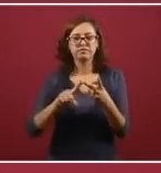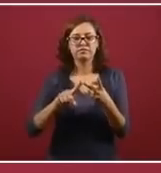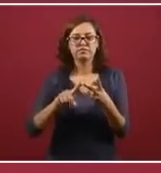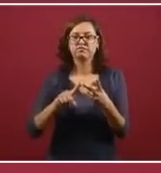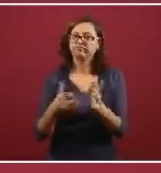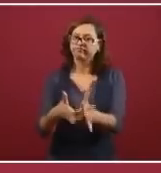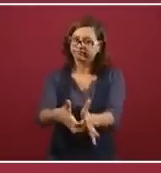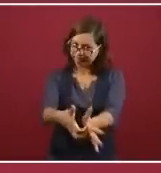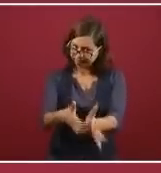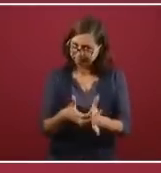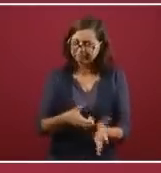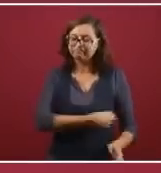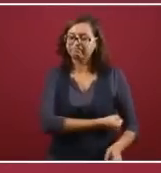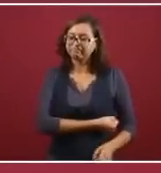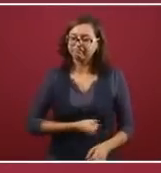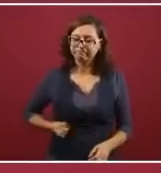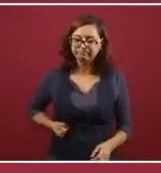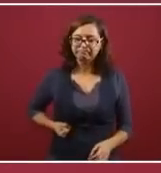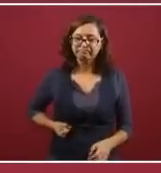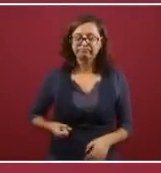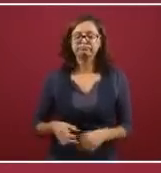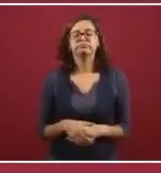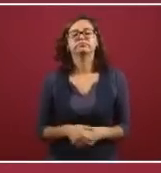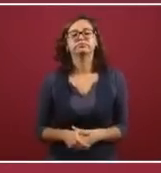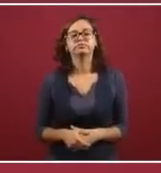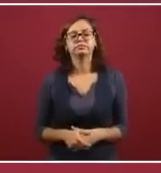con austeridad republicana.